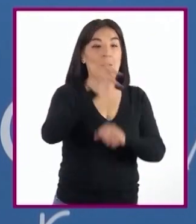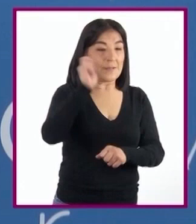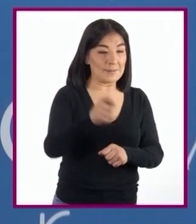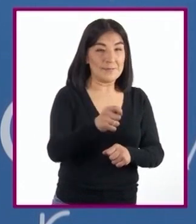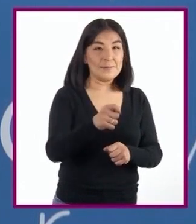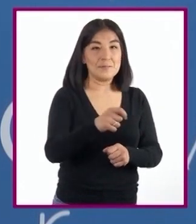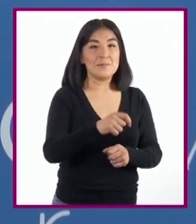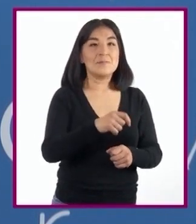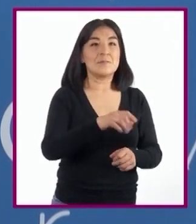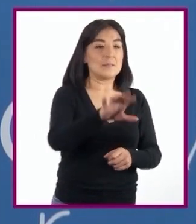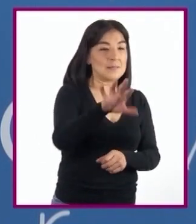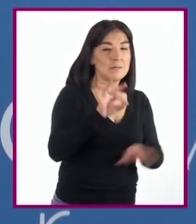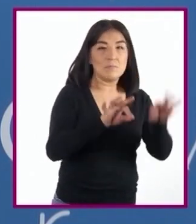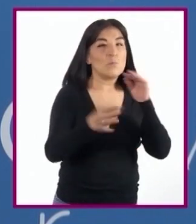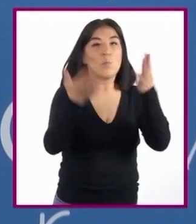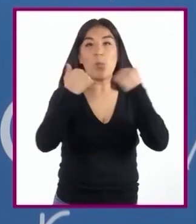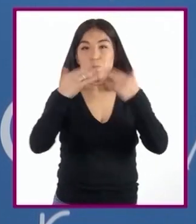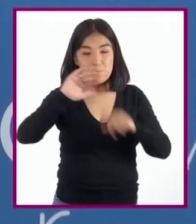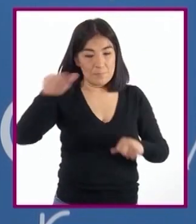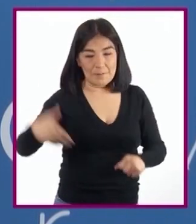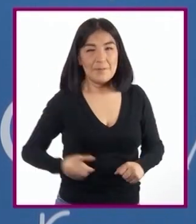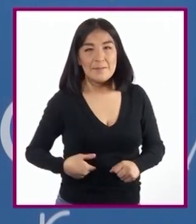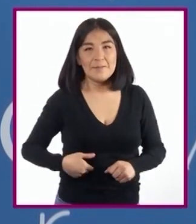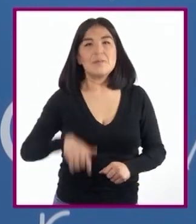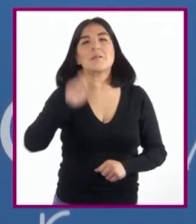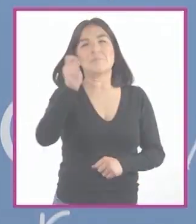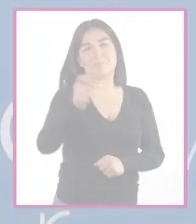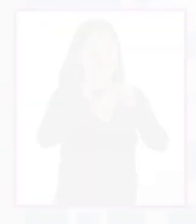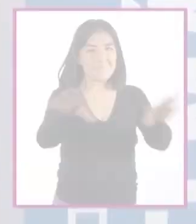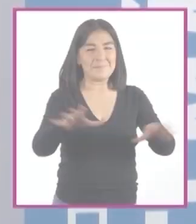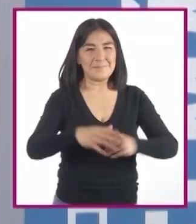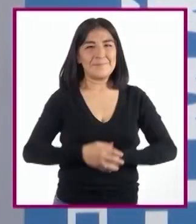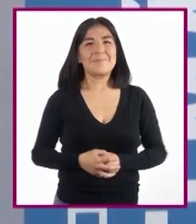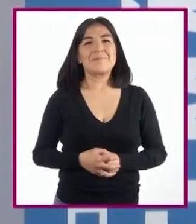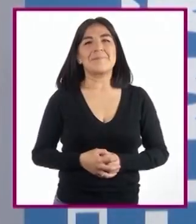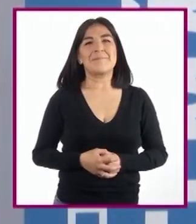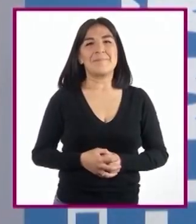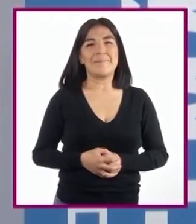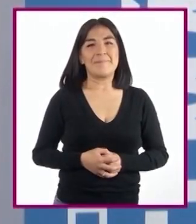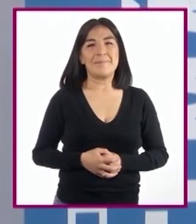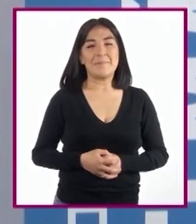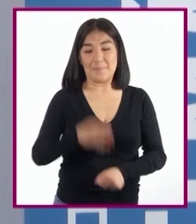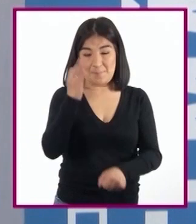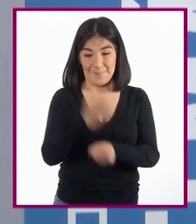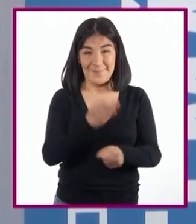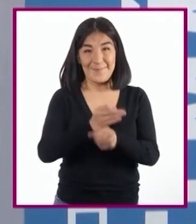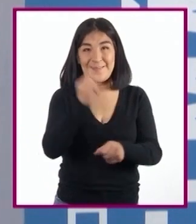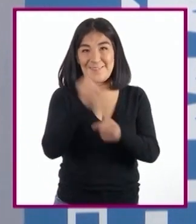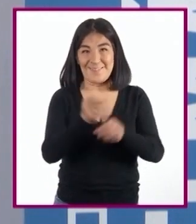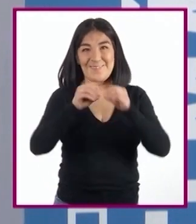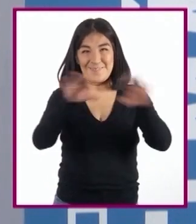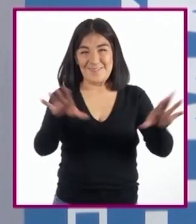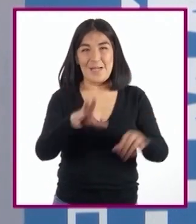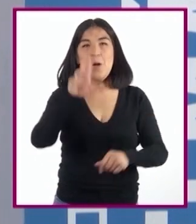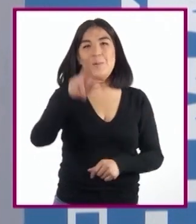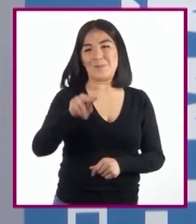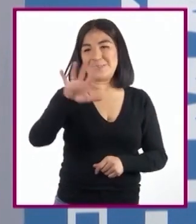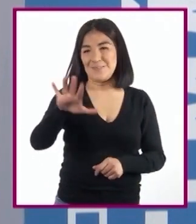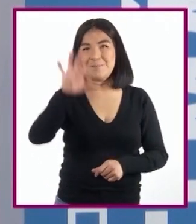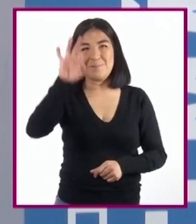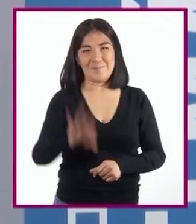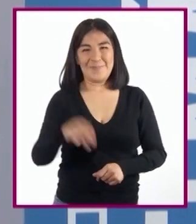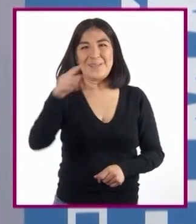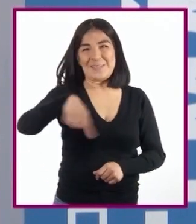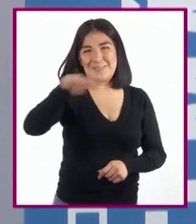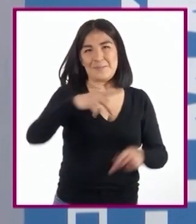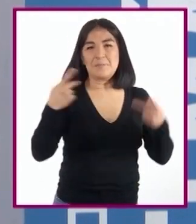los pacientes que no tienen fractura, es de 53. Con la información obtenida del 85% de los